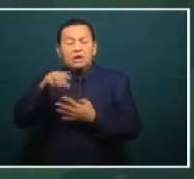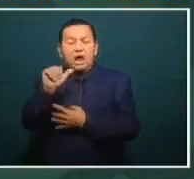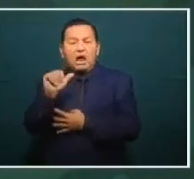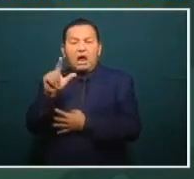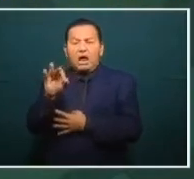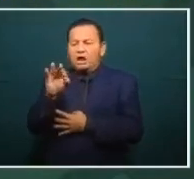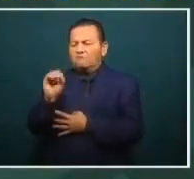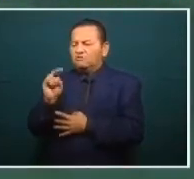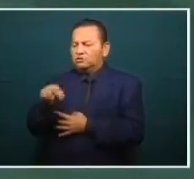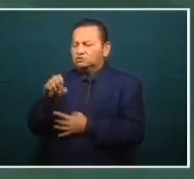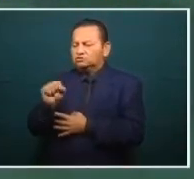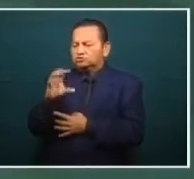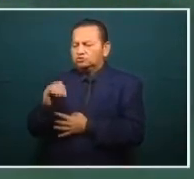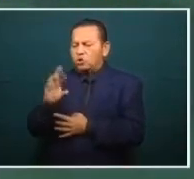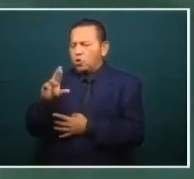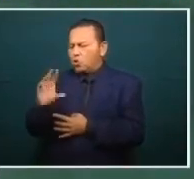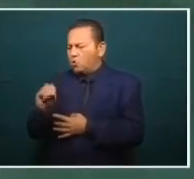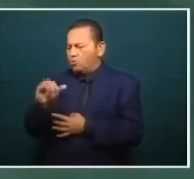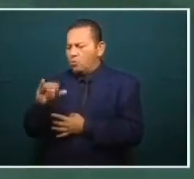Alfonso Romo,